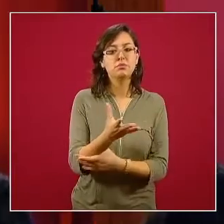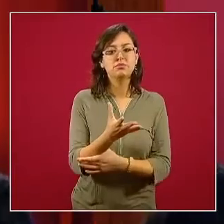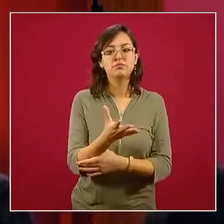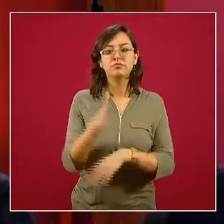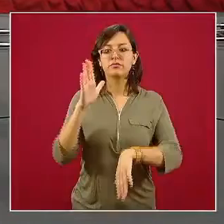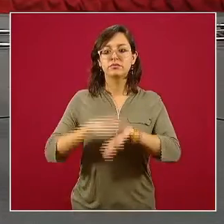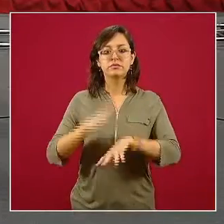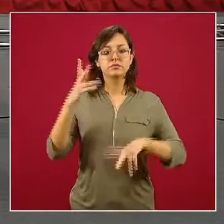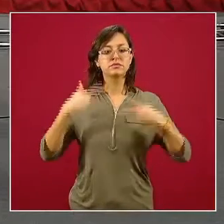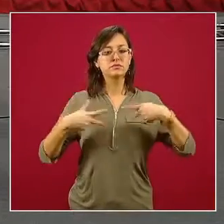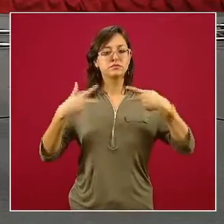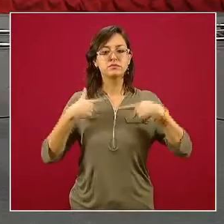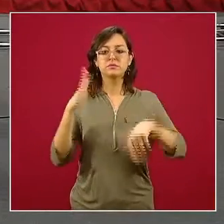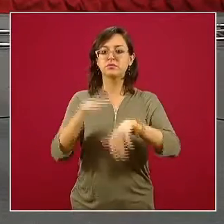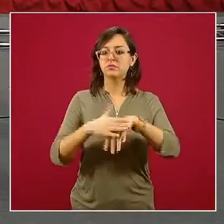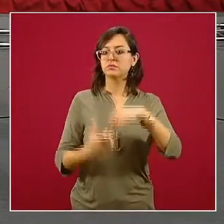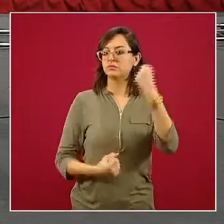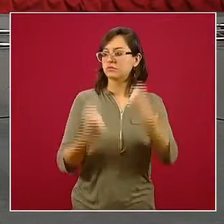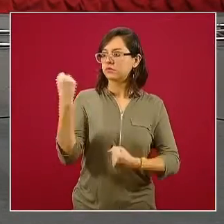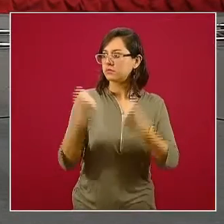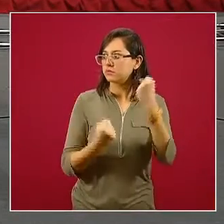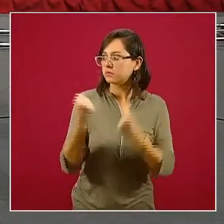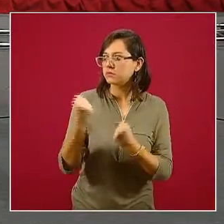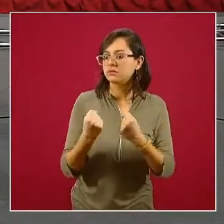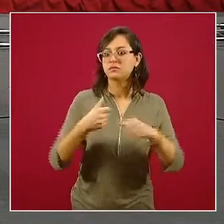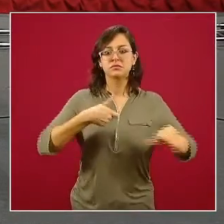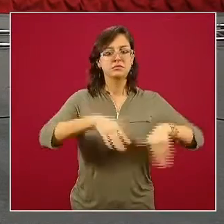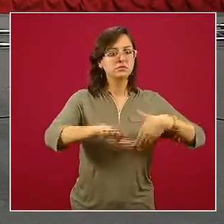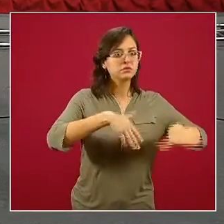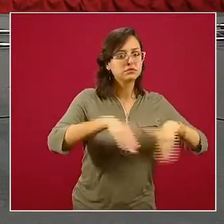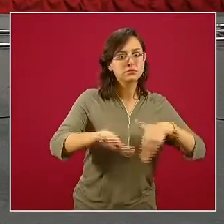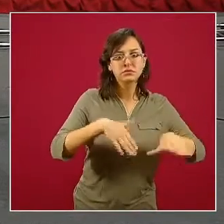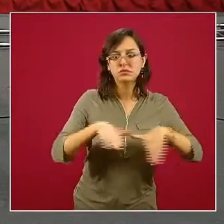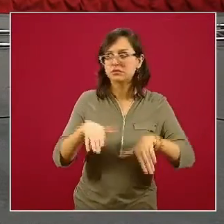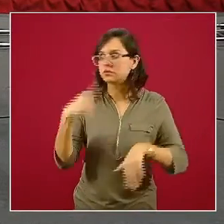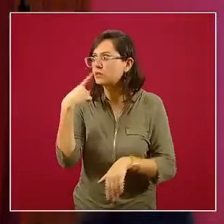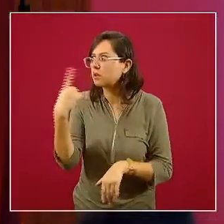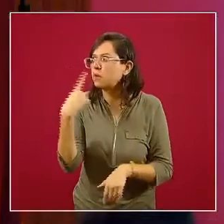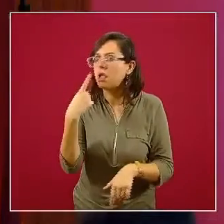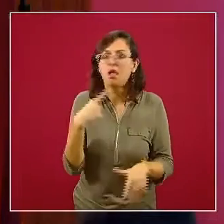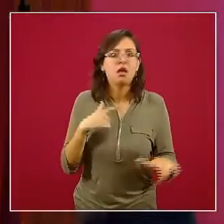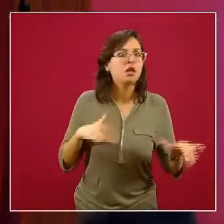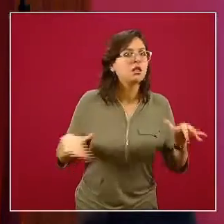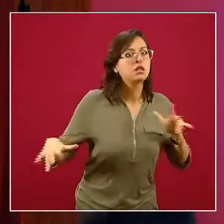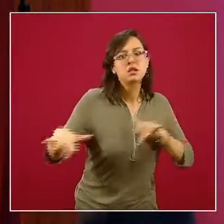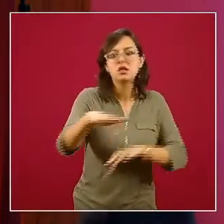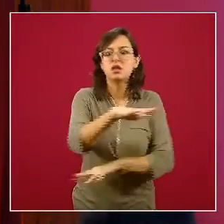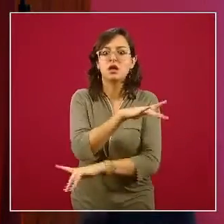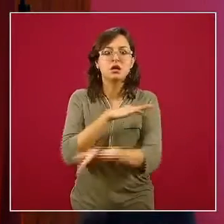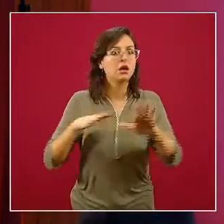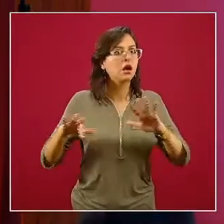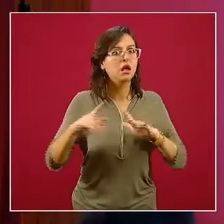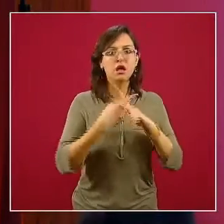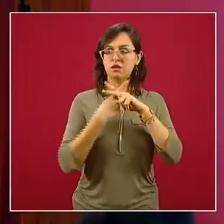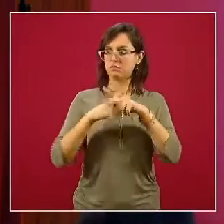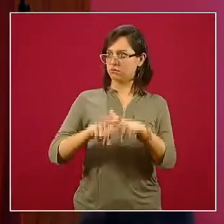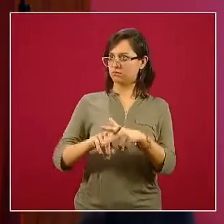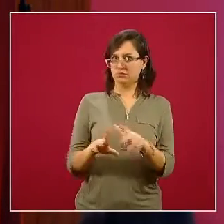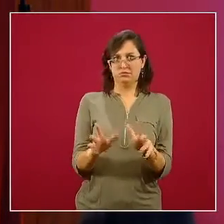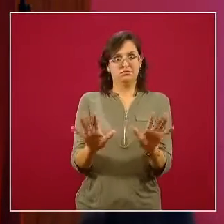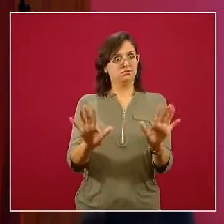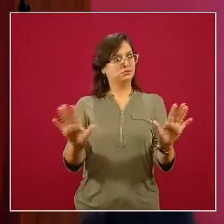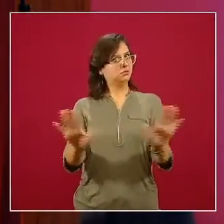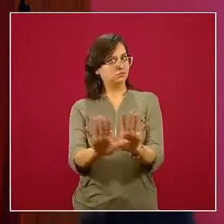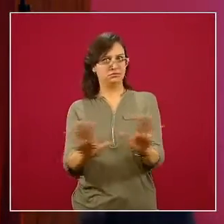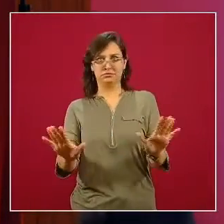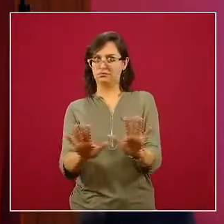mayor cantidad de tránsito, tanto peatonal como de autos. Entonces, no